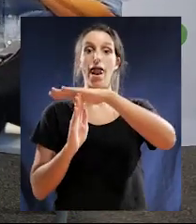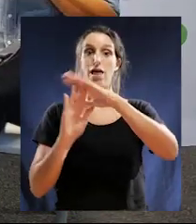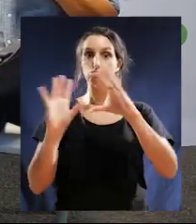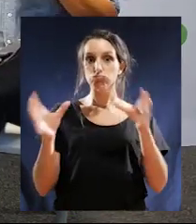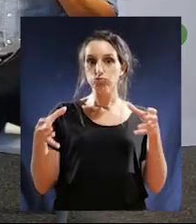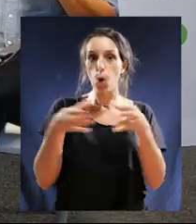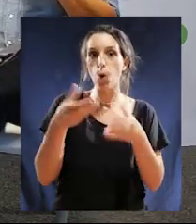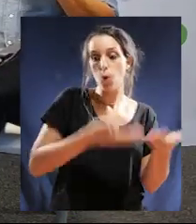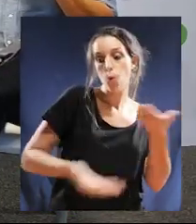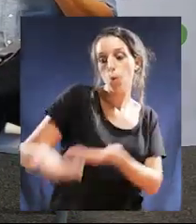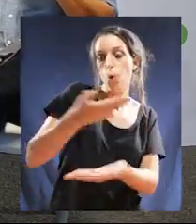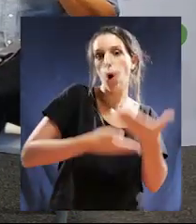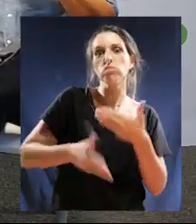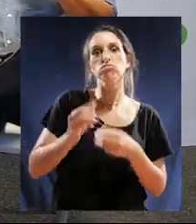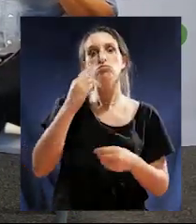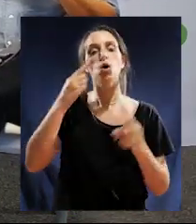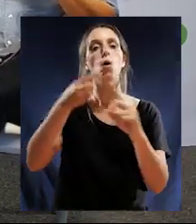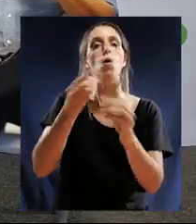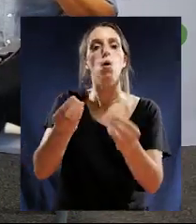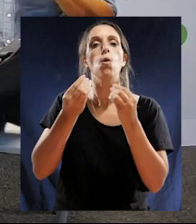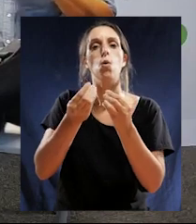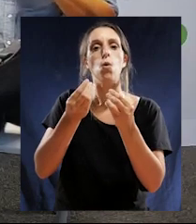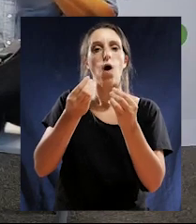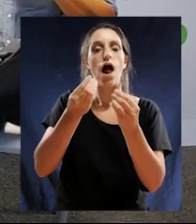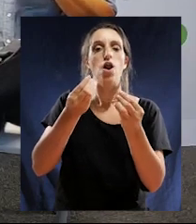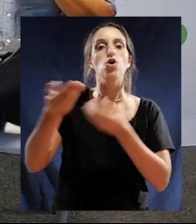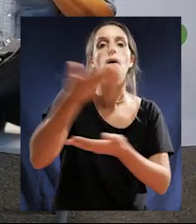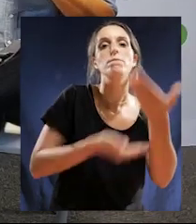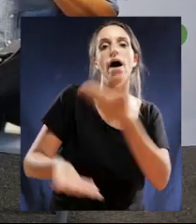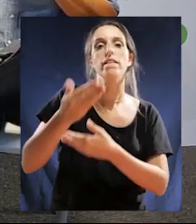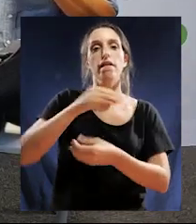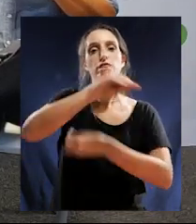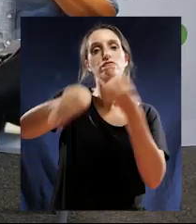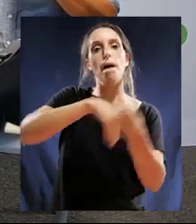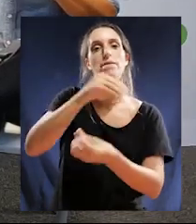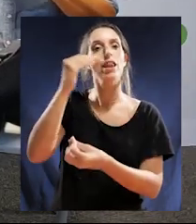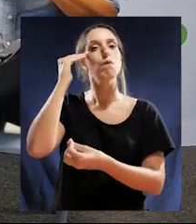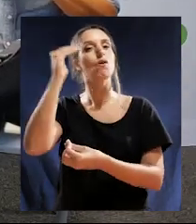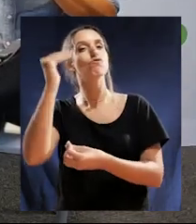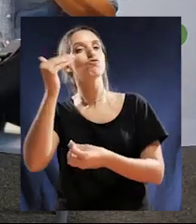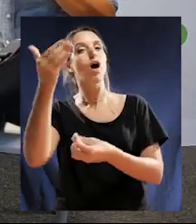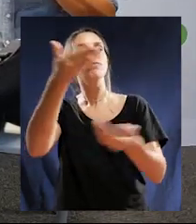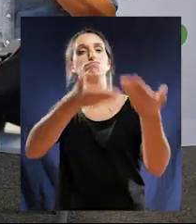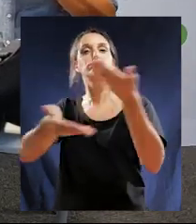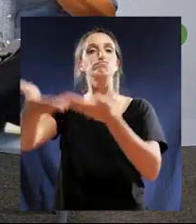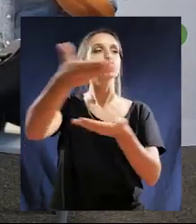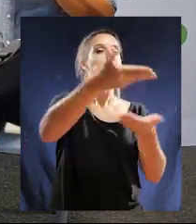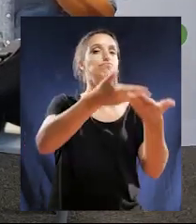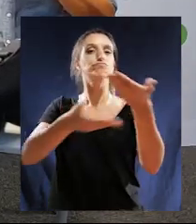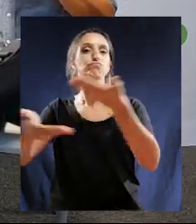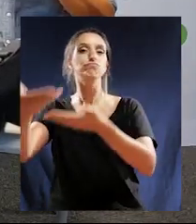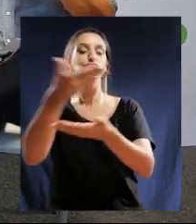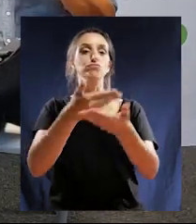lo que buscamos es compartir con ustedes con las familias con docentes algunas ideas